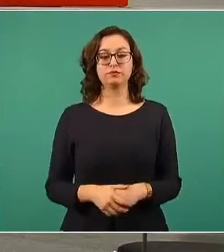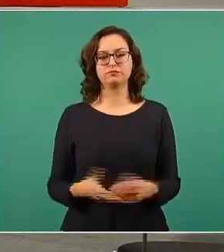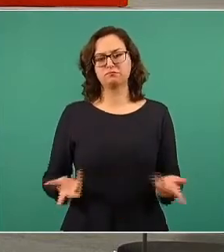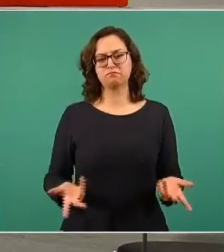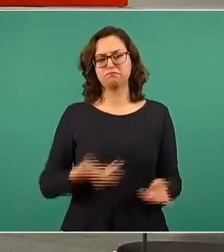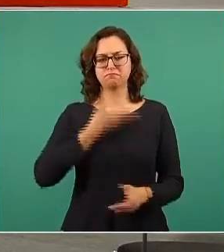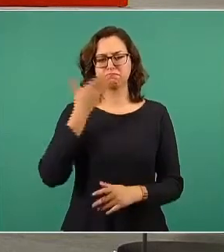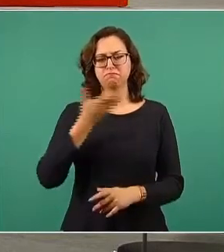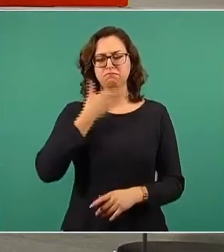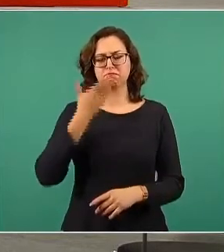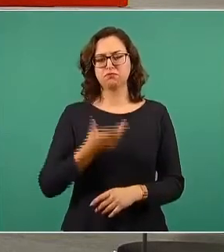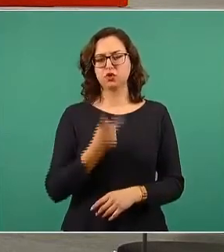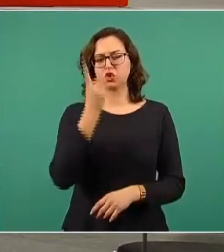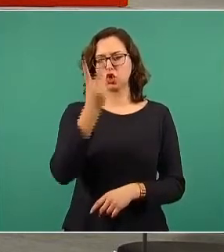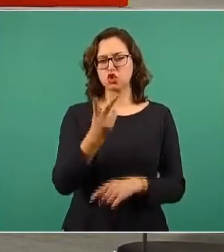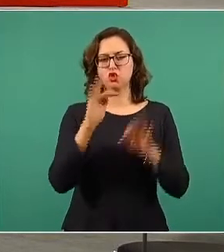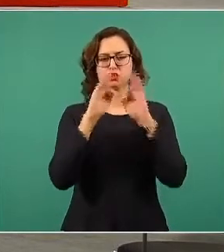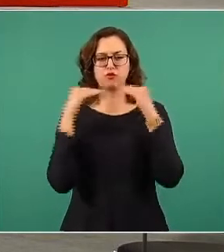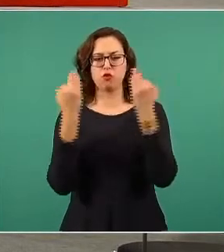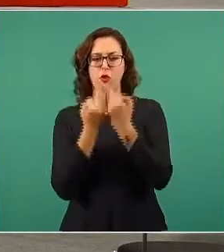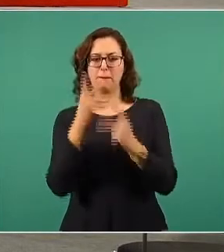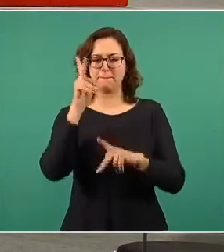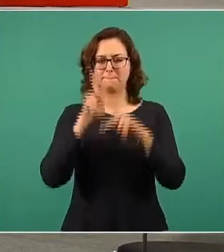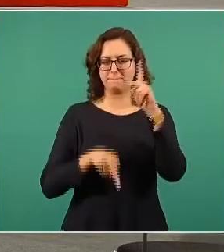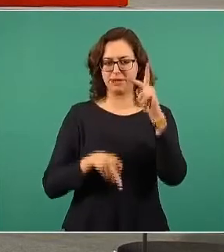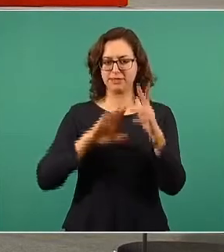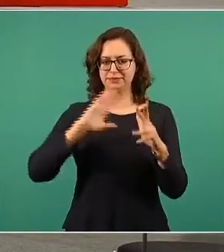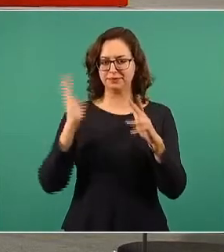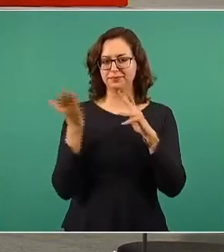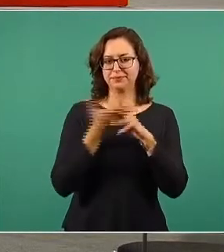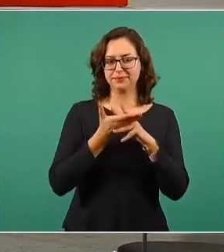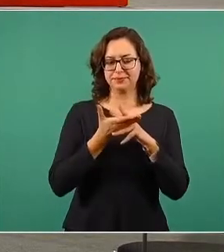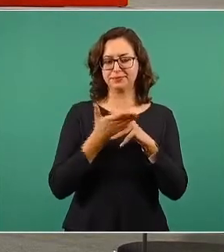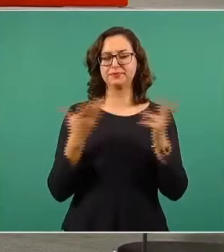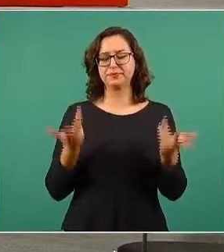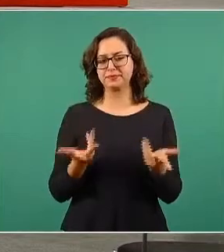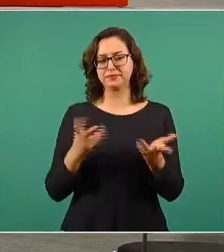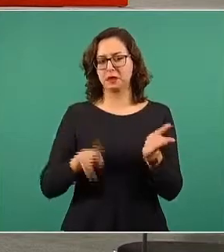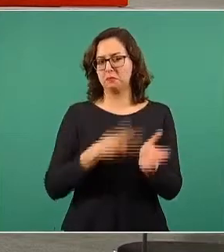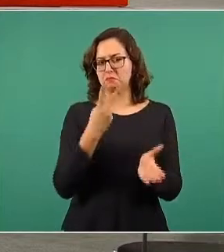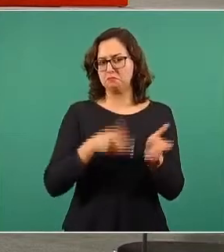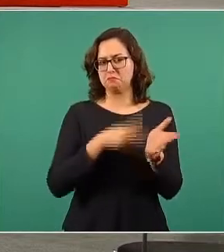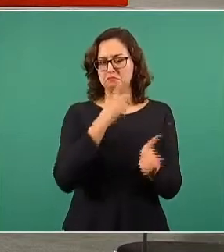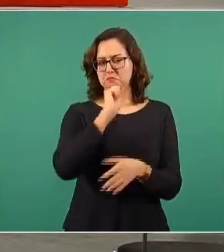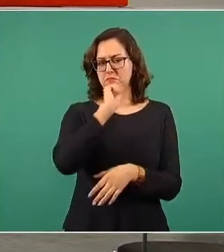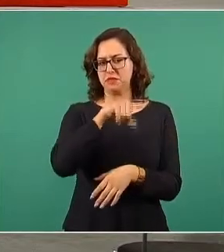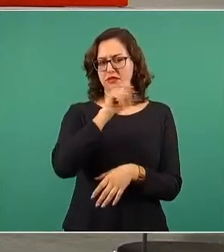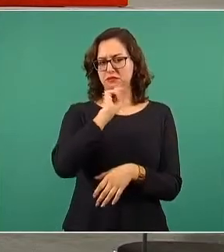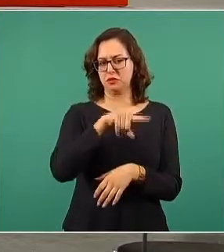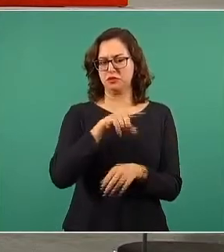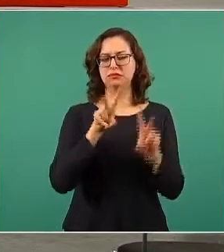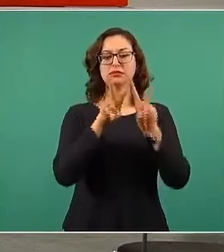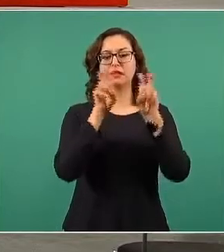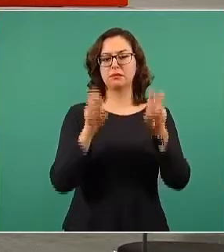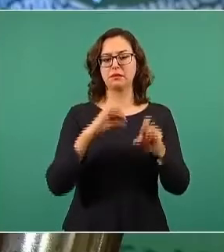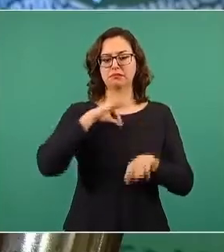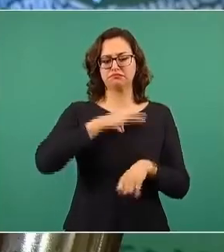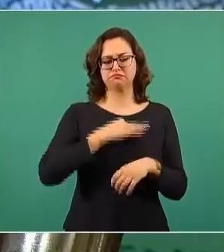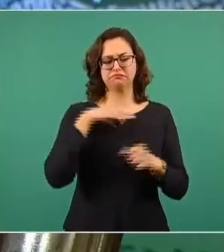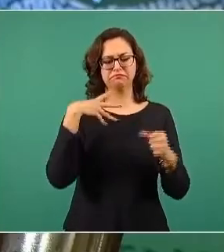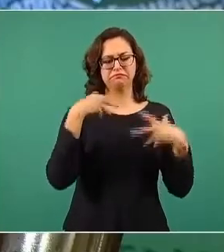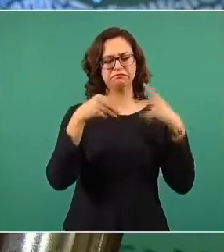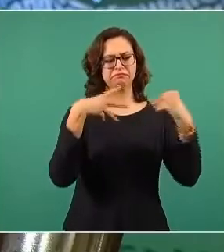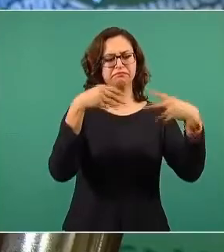rutinarias, repetitivas, de actualización, una sobre el curso que tiene la epidemia y